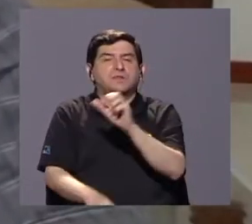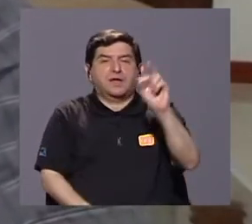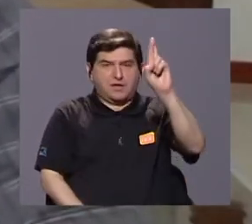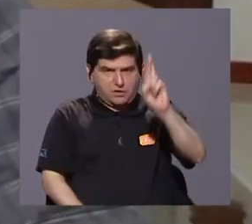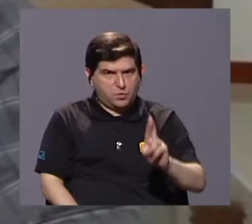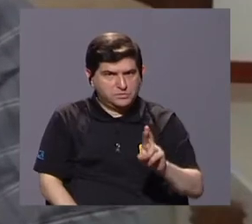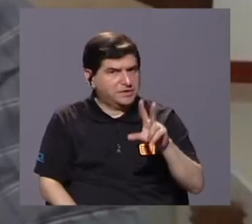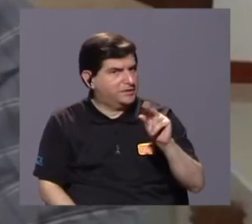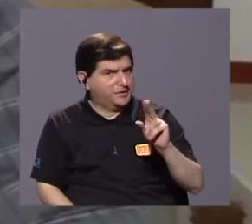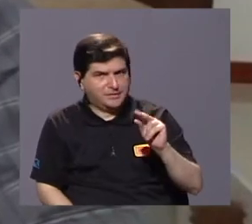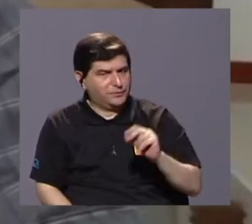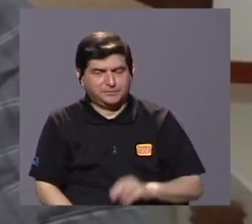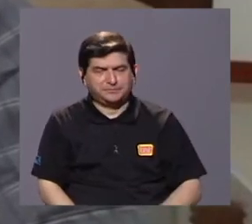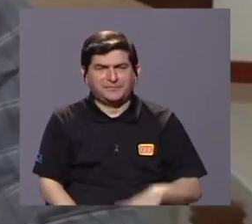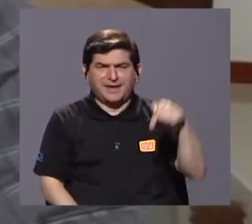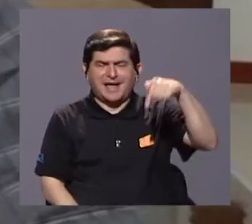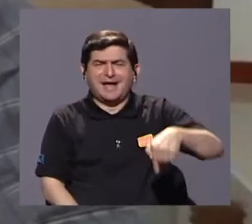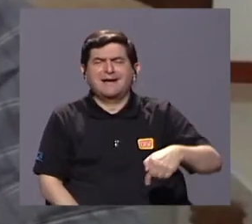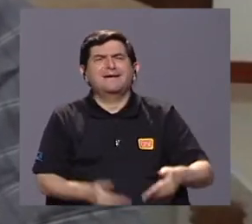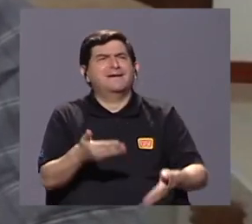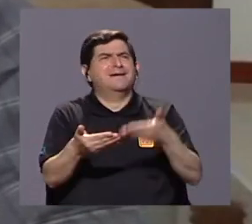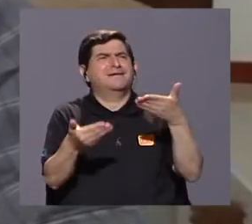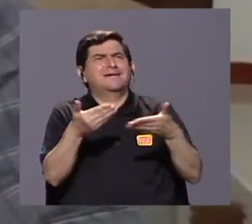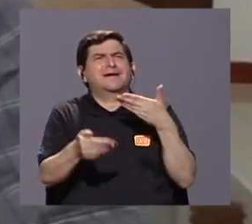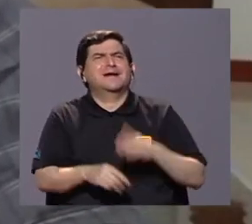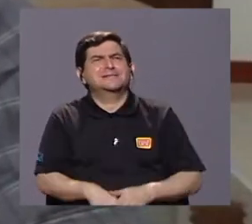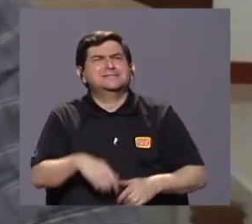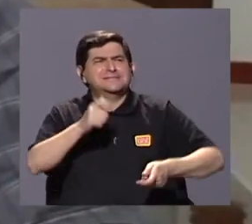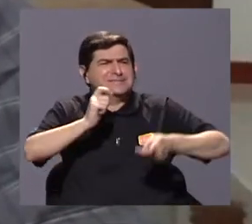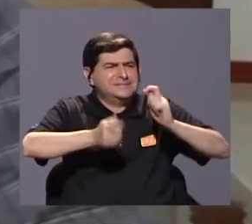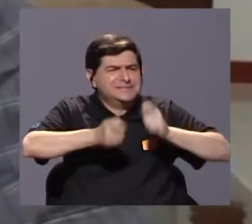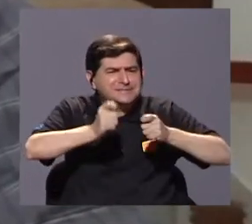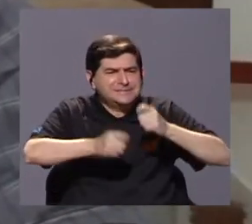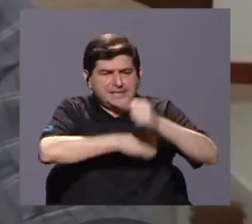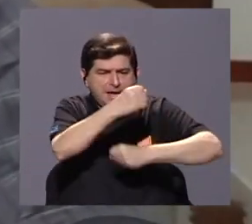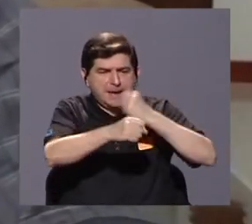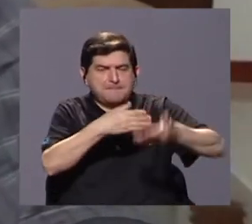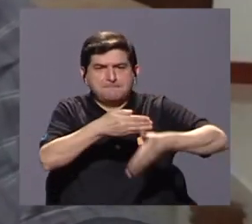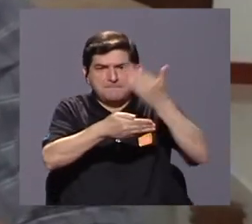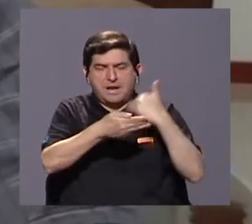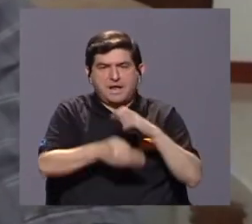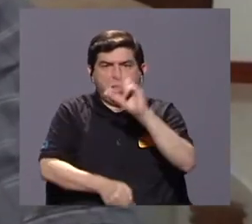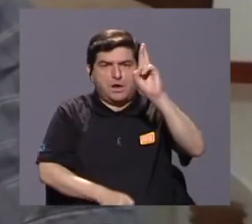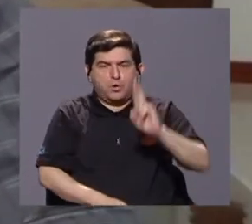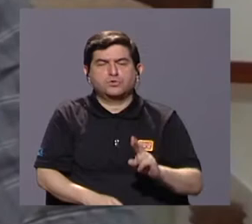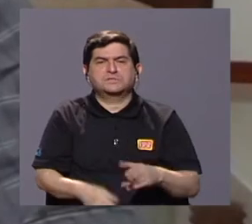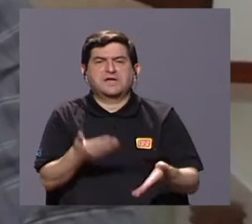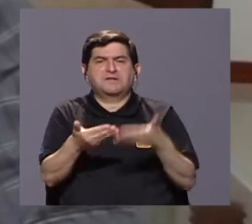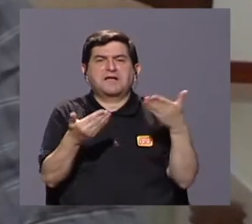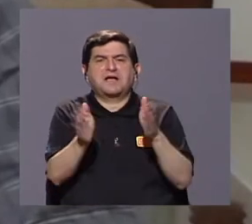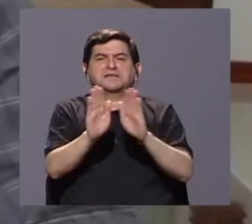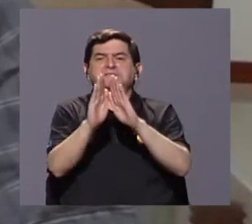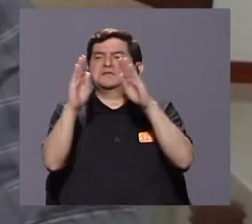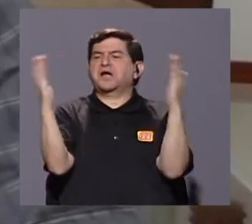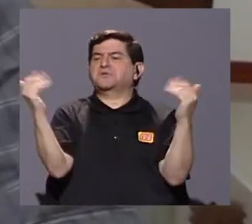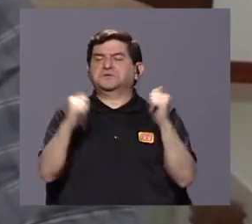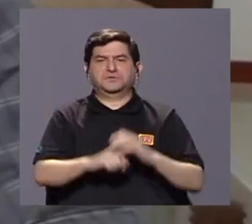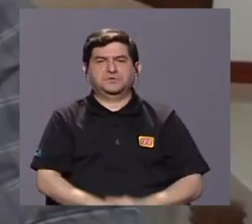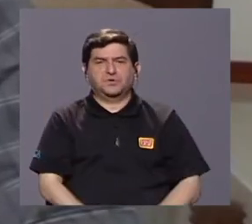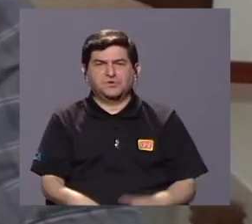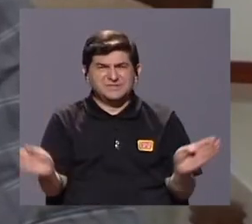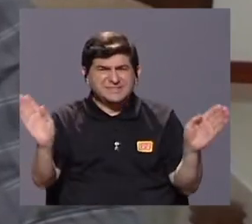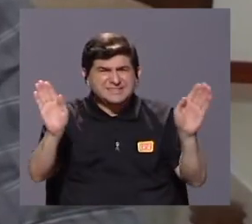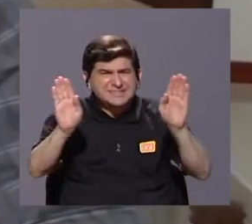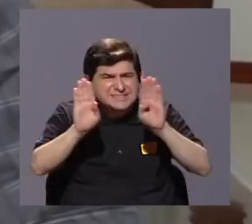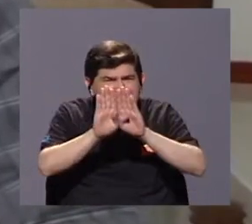Rica, prácticamente a partir de septiembre del año pasado, Costa Rica está prácticamente abierto. Los cierres